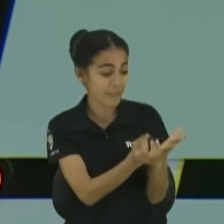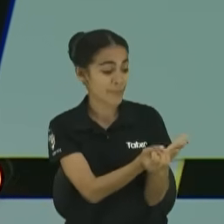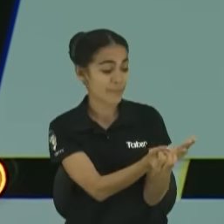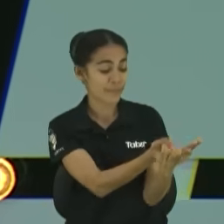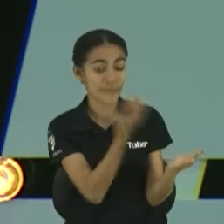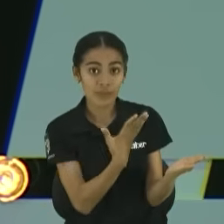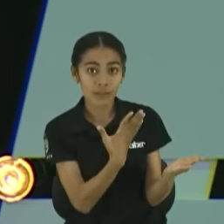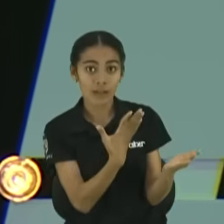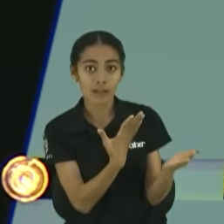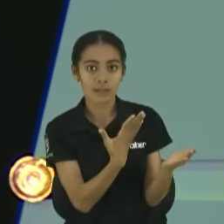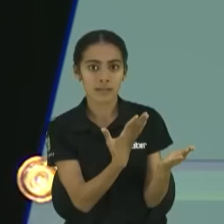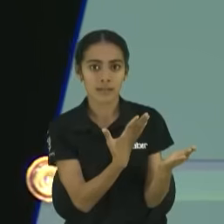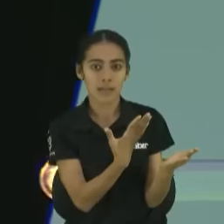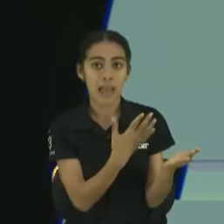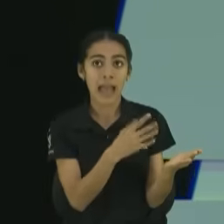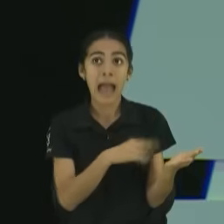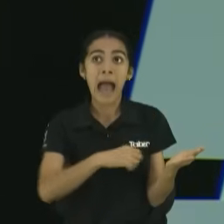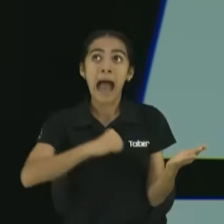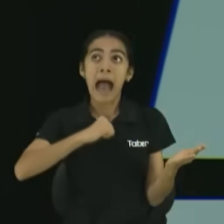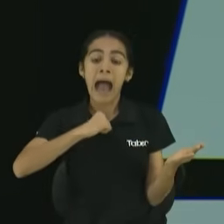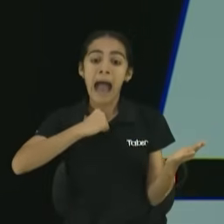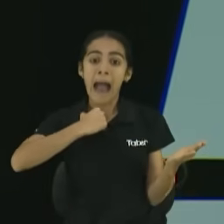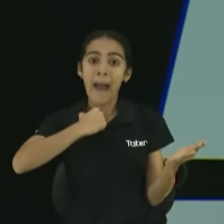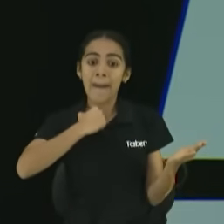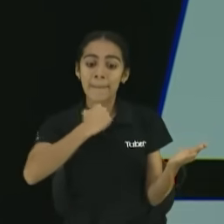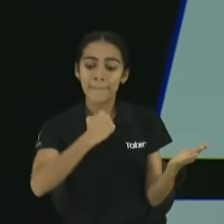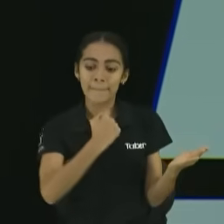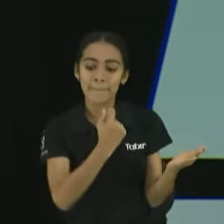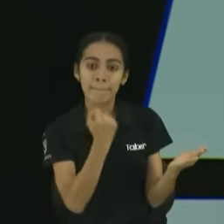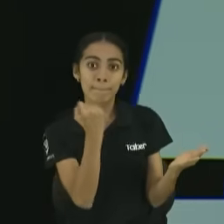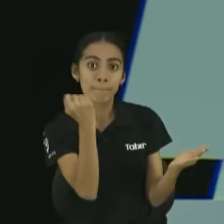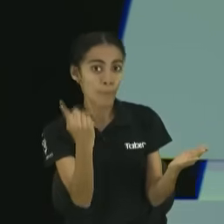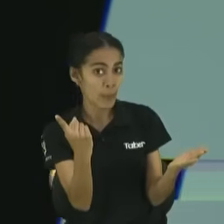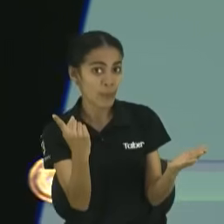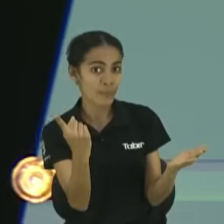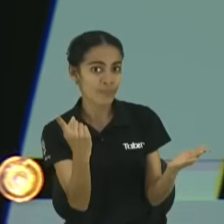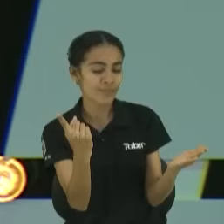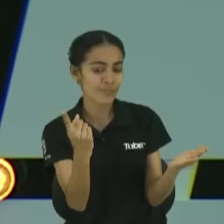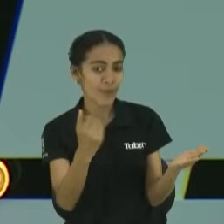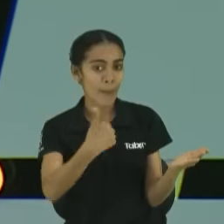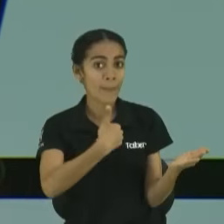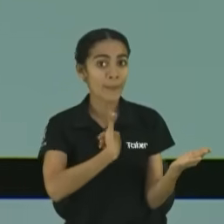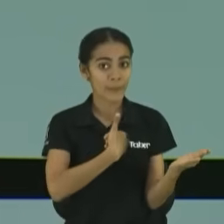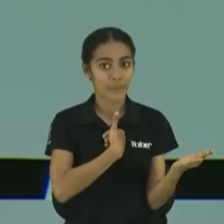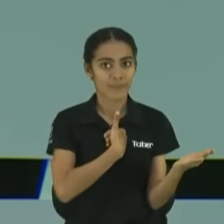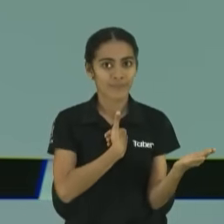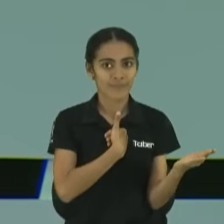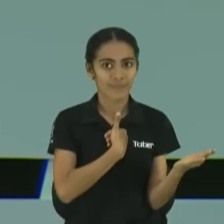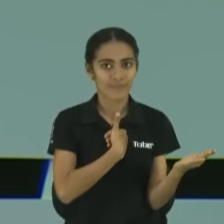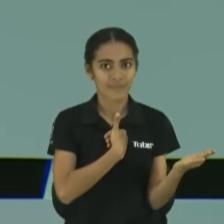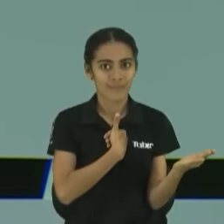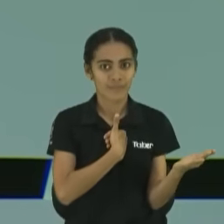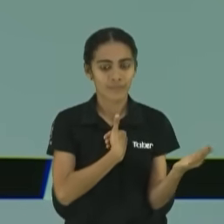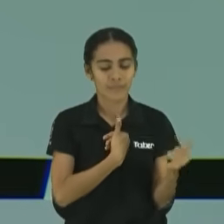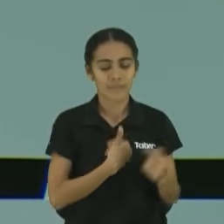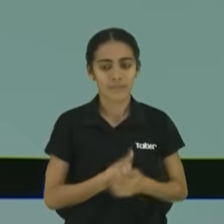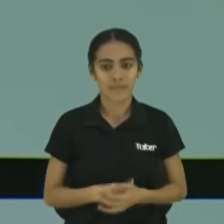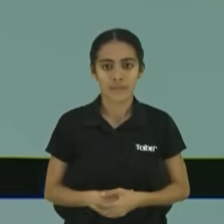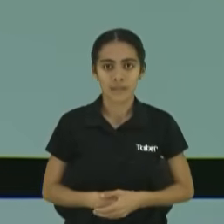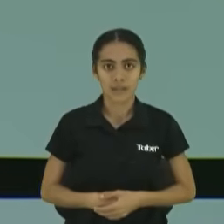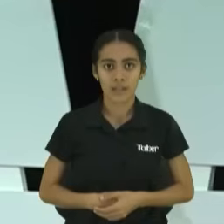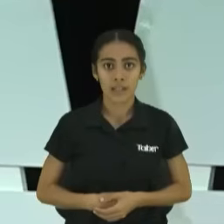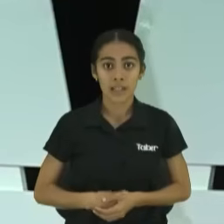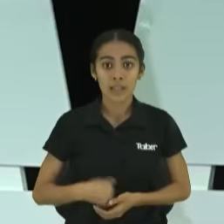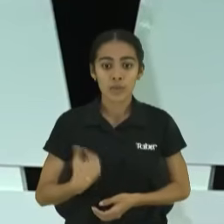tanta eficacia. Amarás a tu prójimo ¿cómo? ¿Ah? Pero si tú te amas antes que a